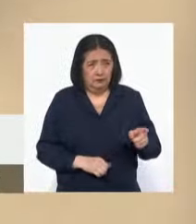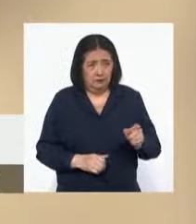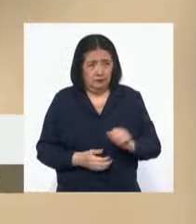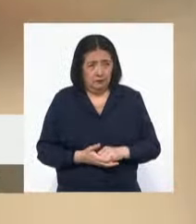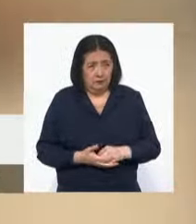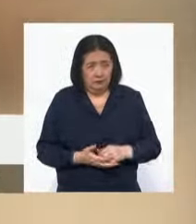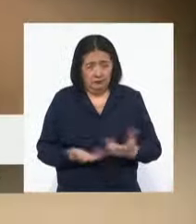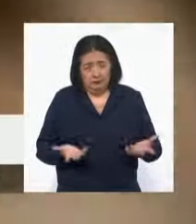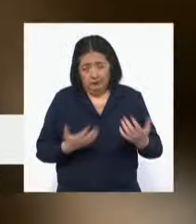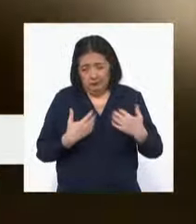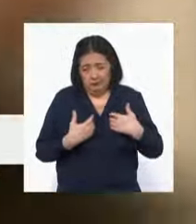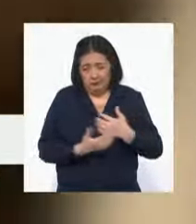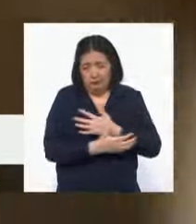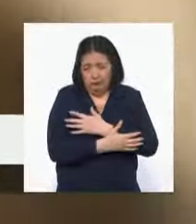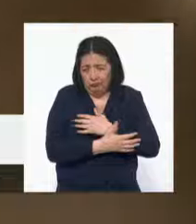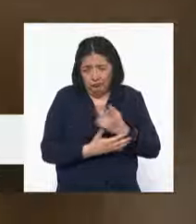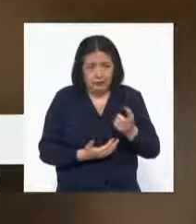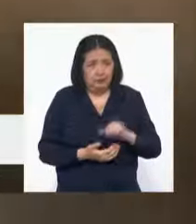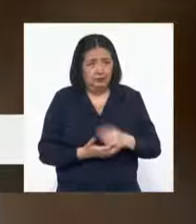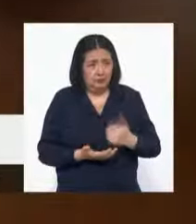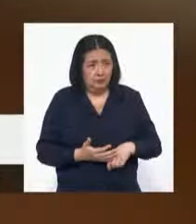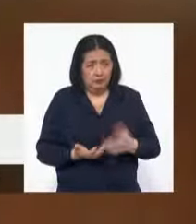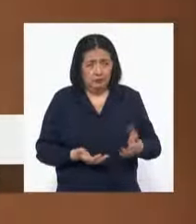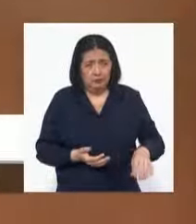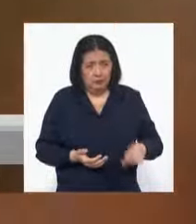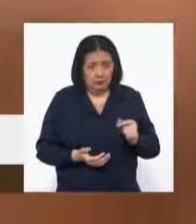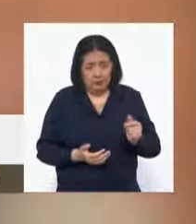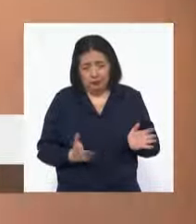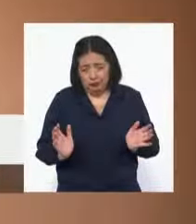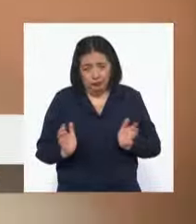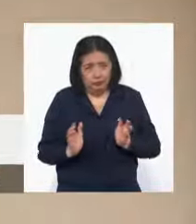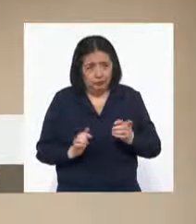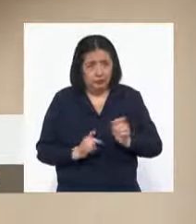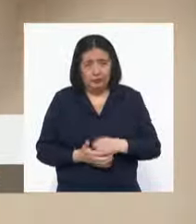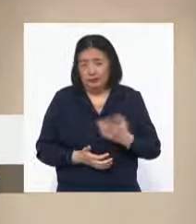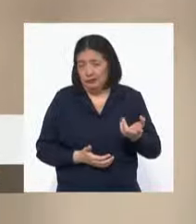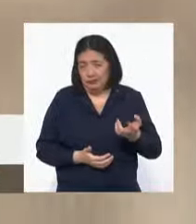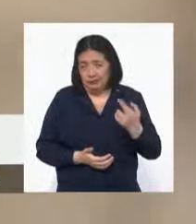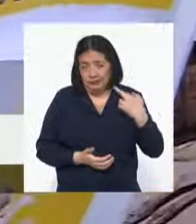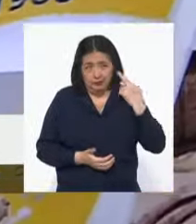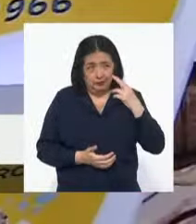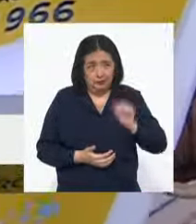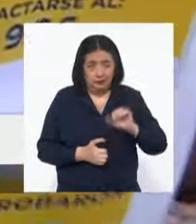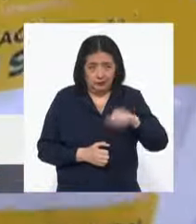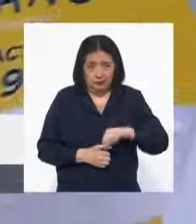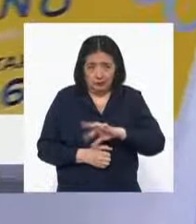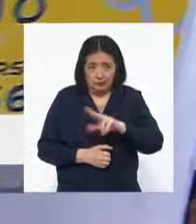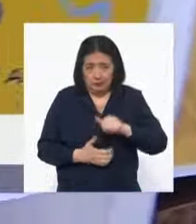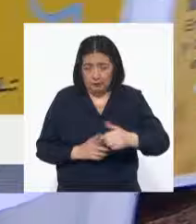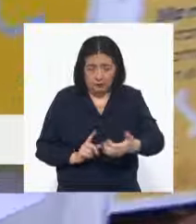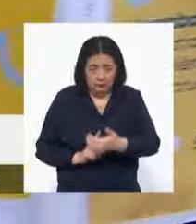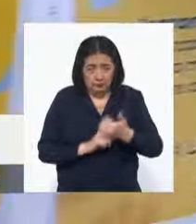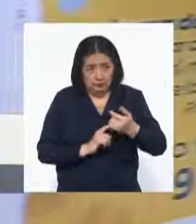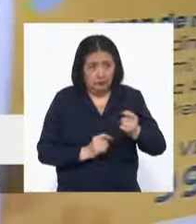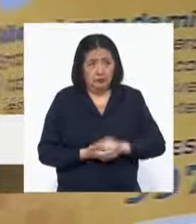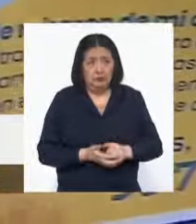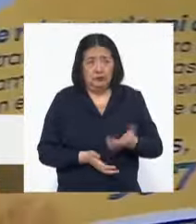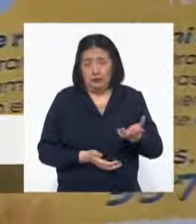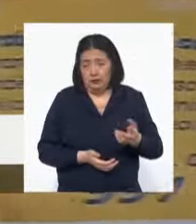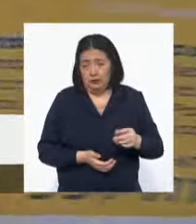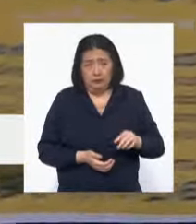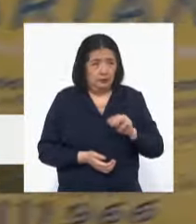bueno, le tenemos mucho amor con Mariano, es un perrito faldero por su misma raza chihuahua. Nos lo han robado, lo han secuestrado a Marianito